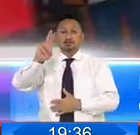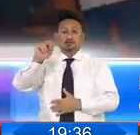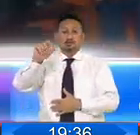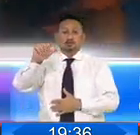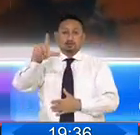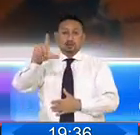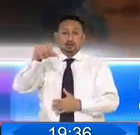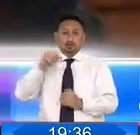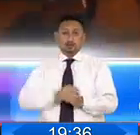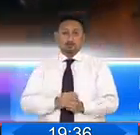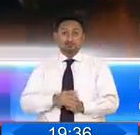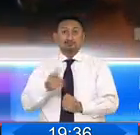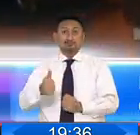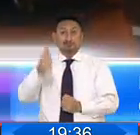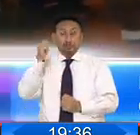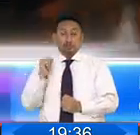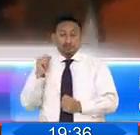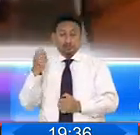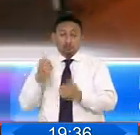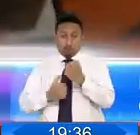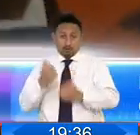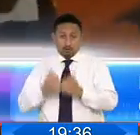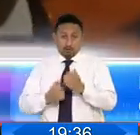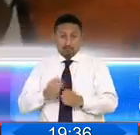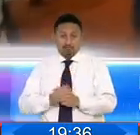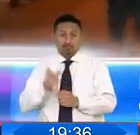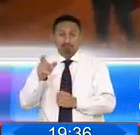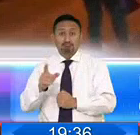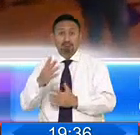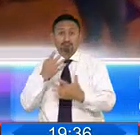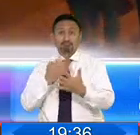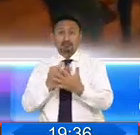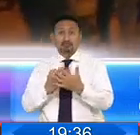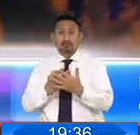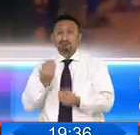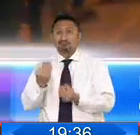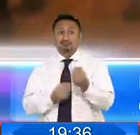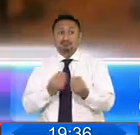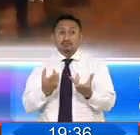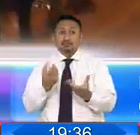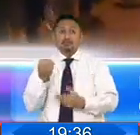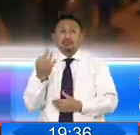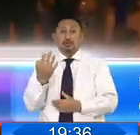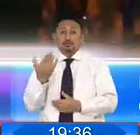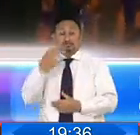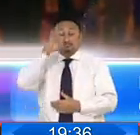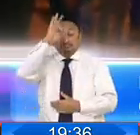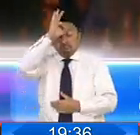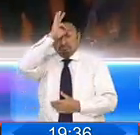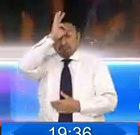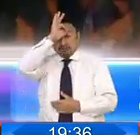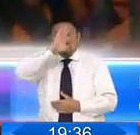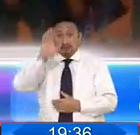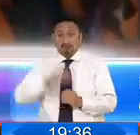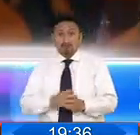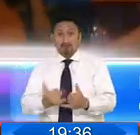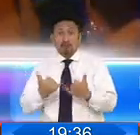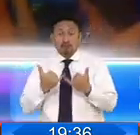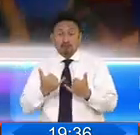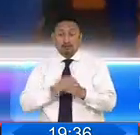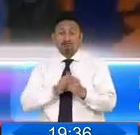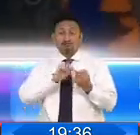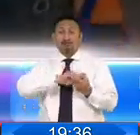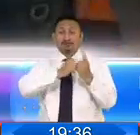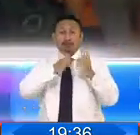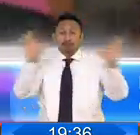se registró este incidente en el traslado de los presos. No sabemos exactamente la cantidad de PPLs que fueron llevados hasta